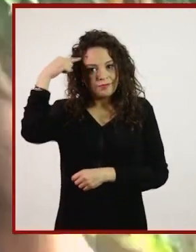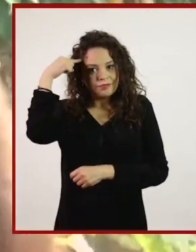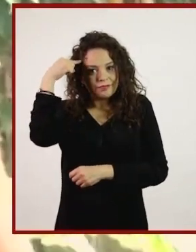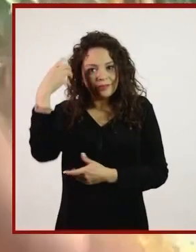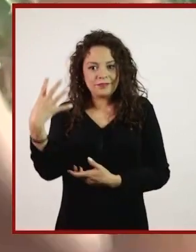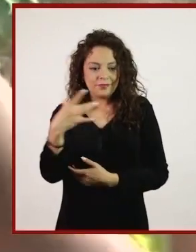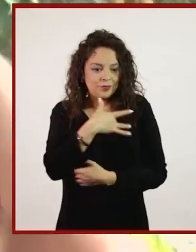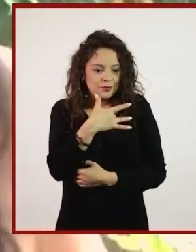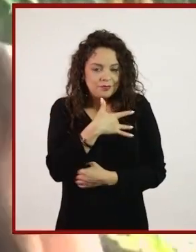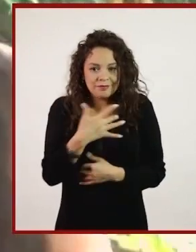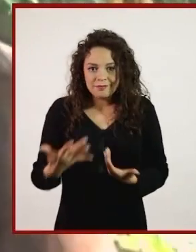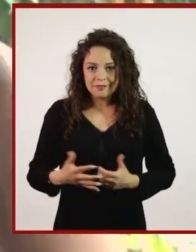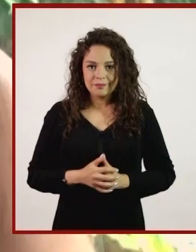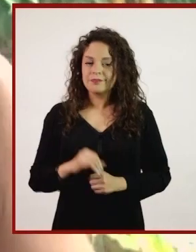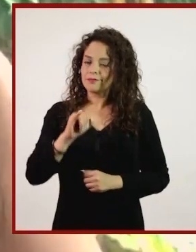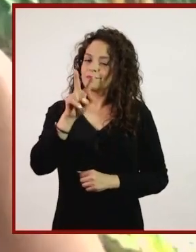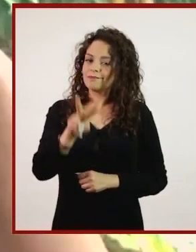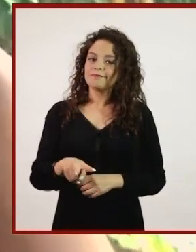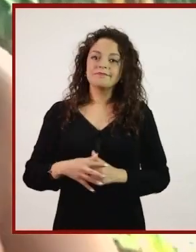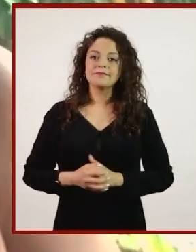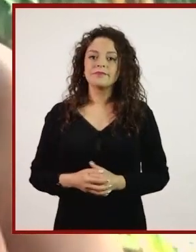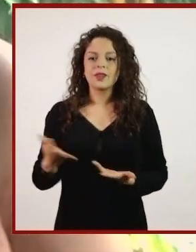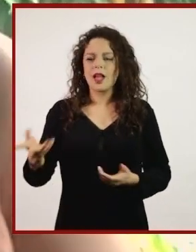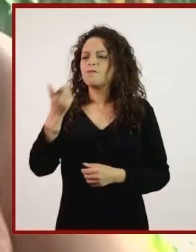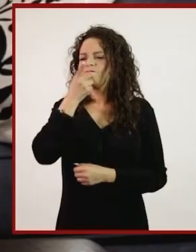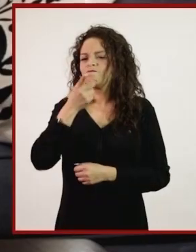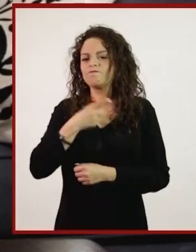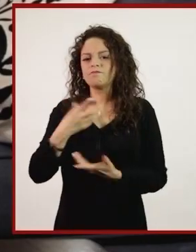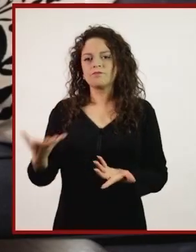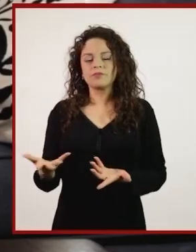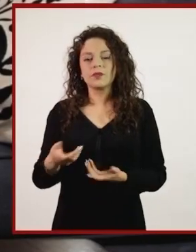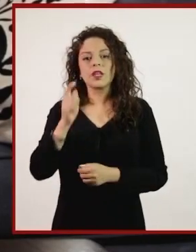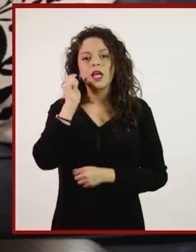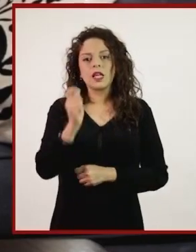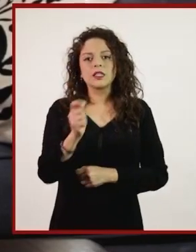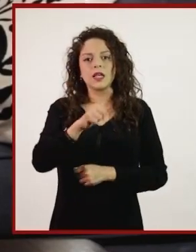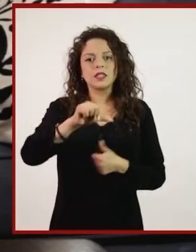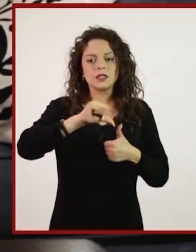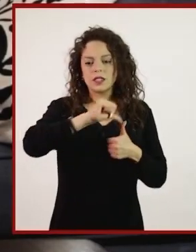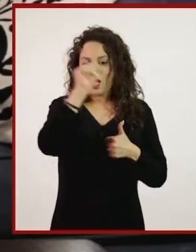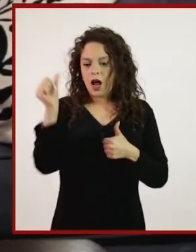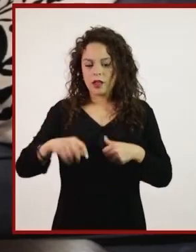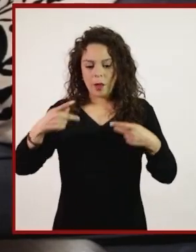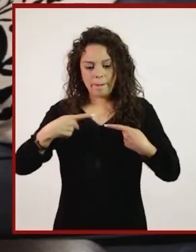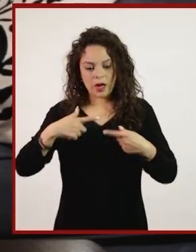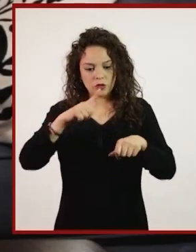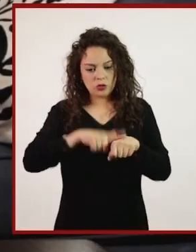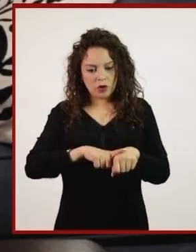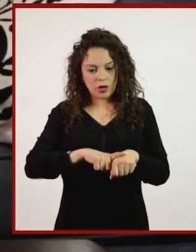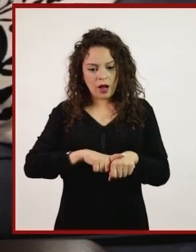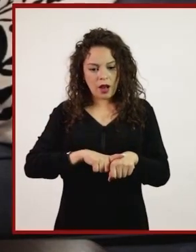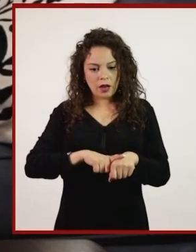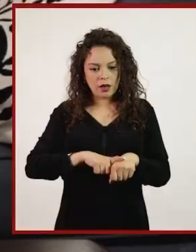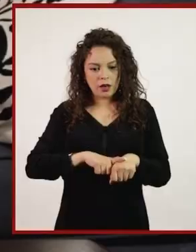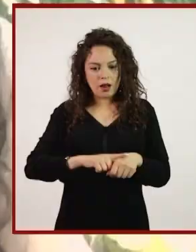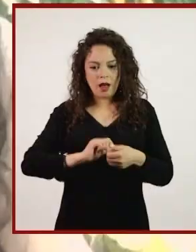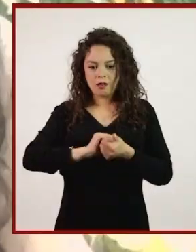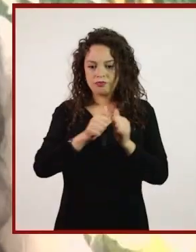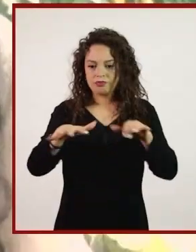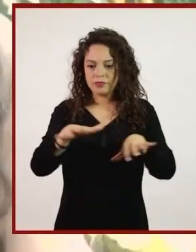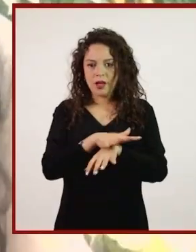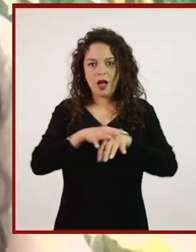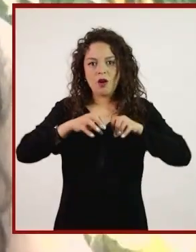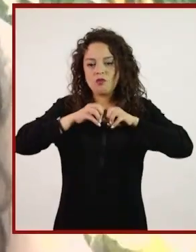una metáfora, nuestra mente, nuestro corazón. Exactamente. Ahora dime, ¿en qué momento una acción artística personal se convierte